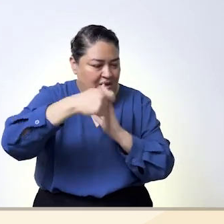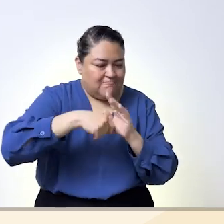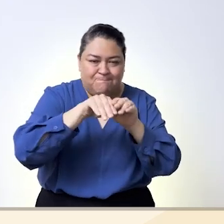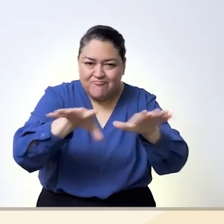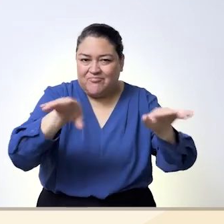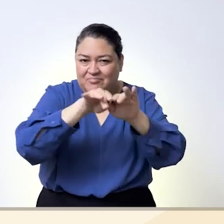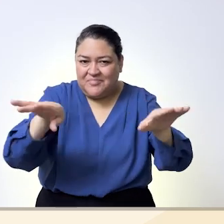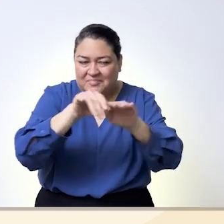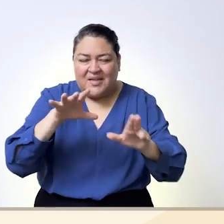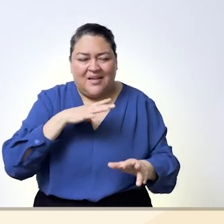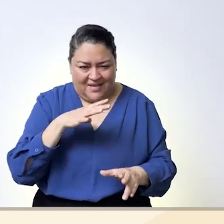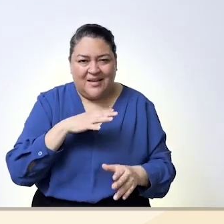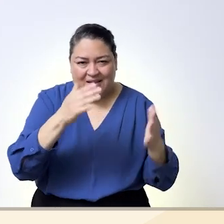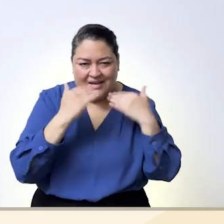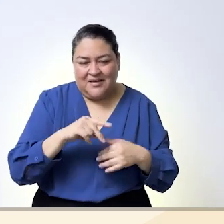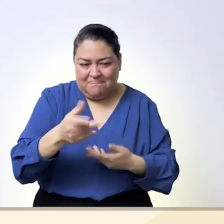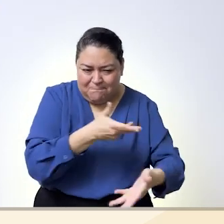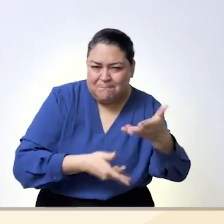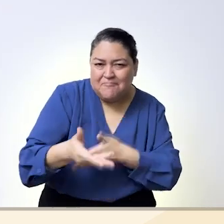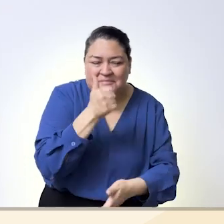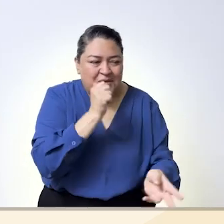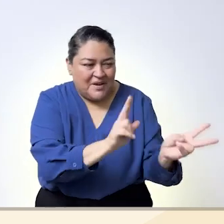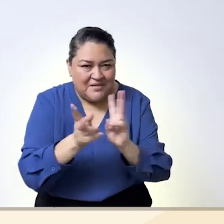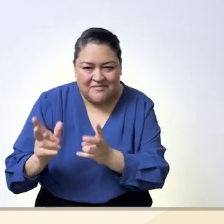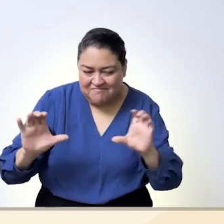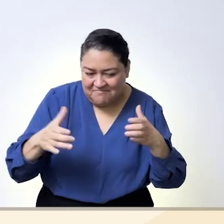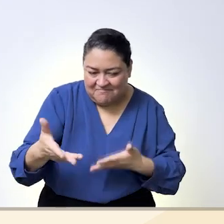sabiduría, tejemos aprendizaje colectivo y únanse al Círculo Neurodivergente,